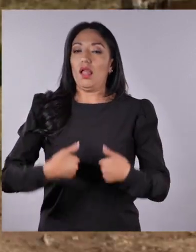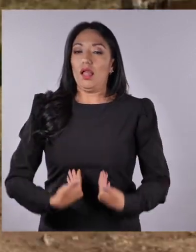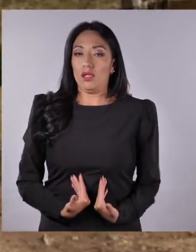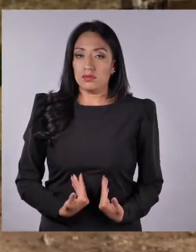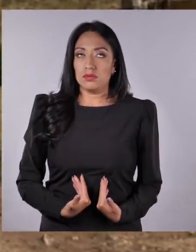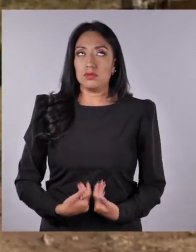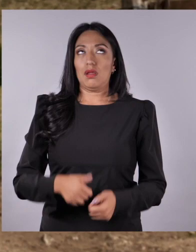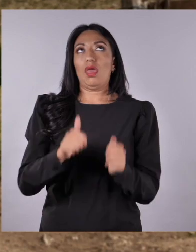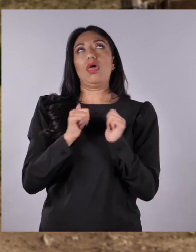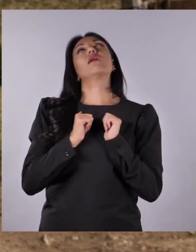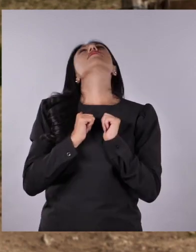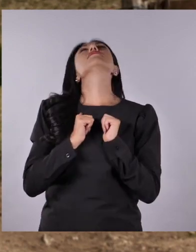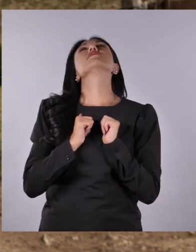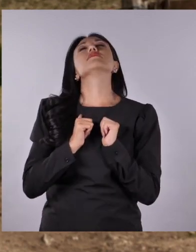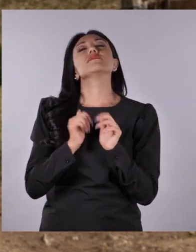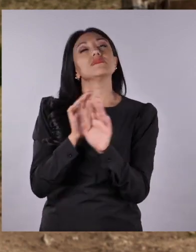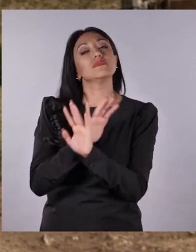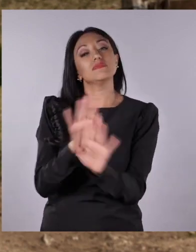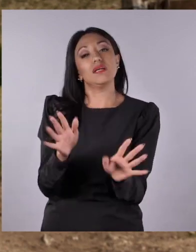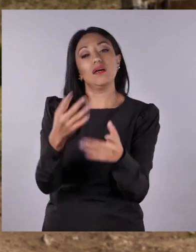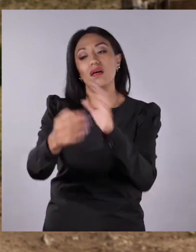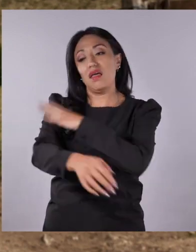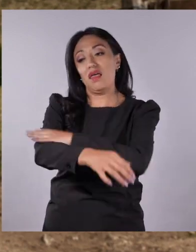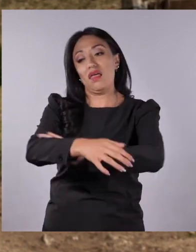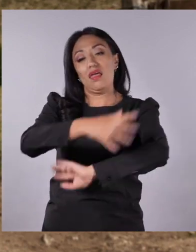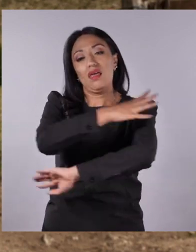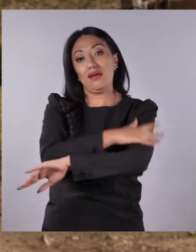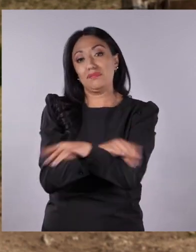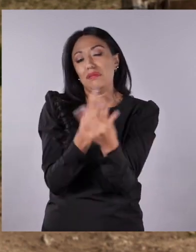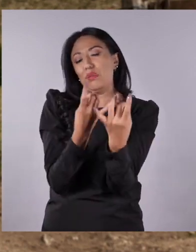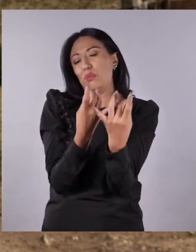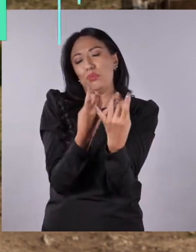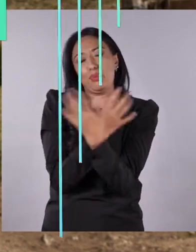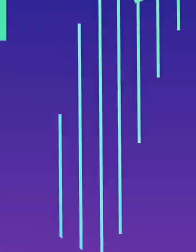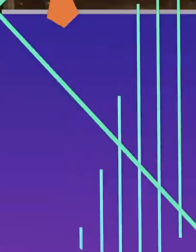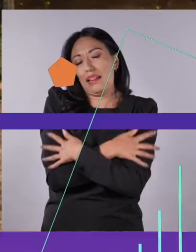descansar, que en serio, ya casi no siento los brazos.